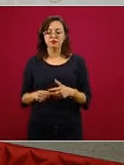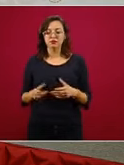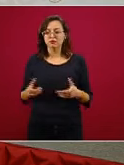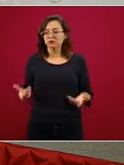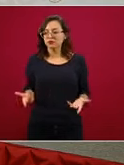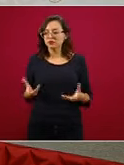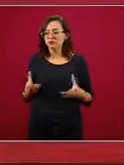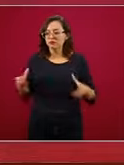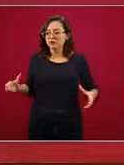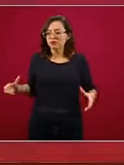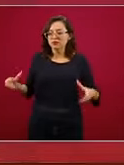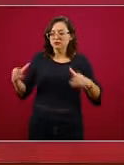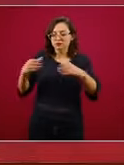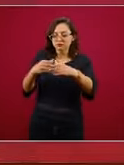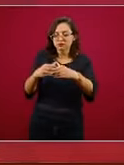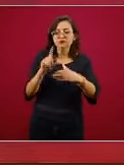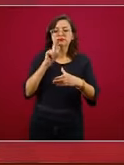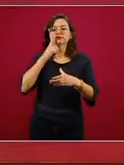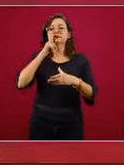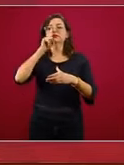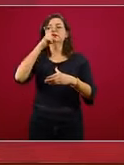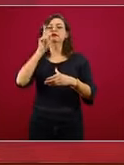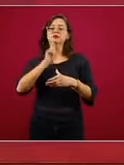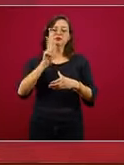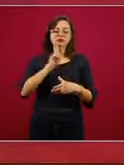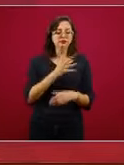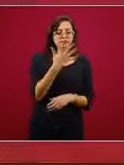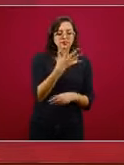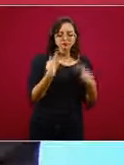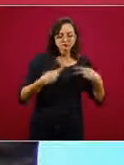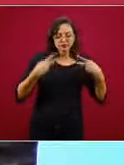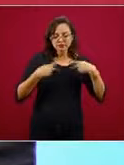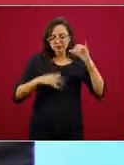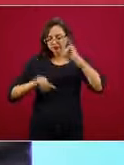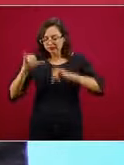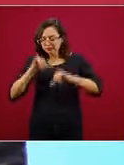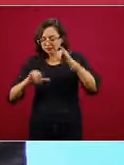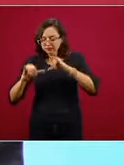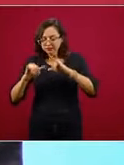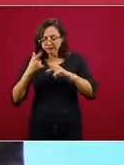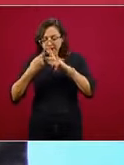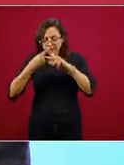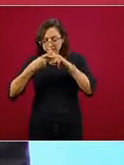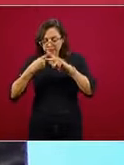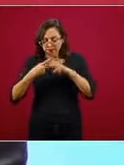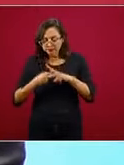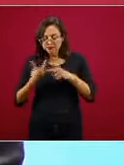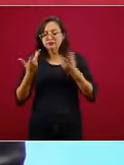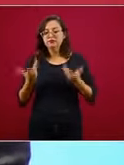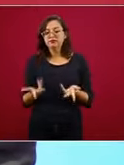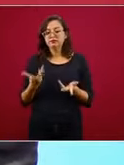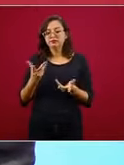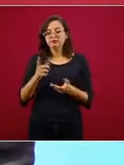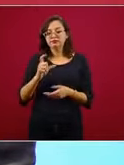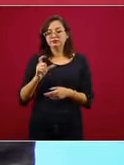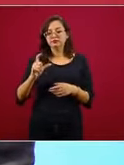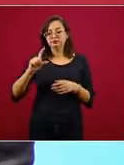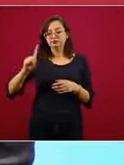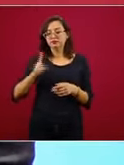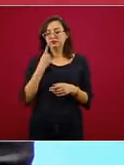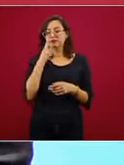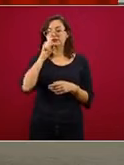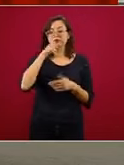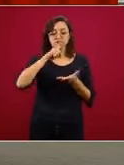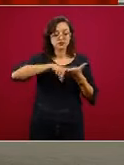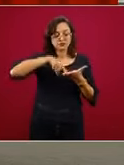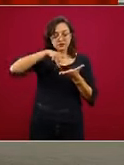Concentración de especímenes, se toman las muestras de 5 personas y se concentran en un solo, le voy a llamar tubito, en realidad es una